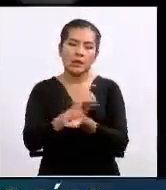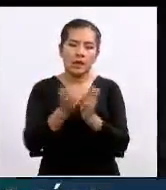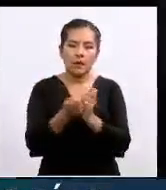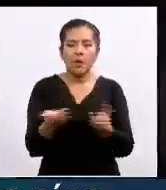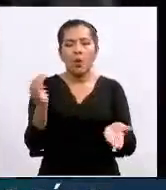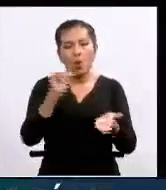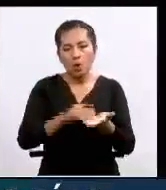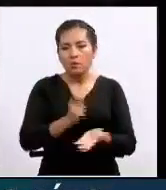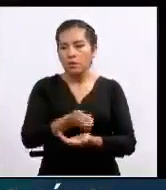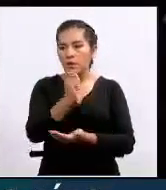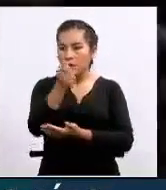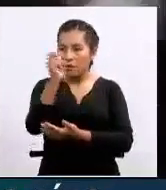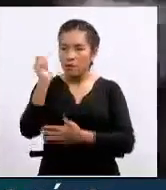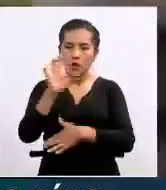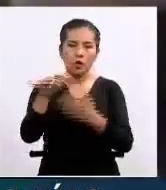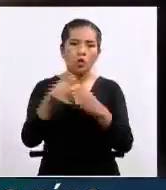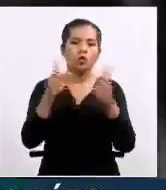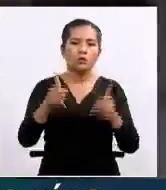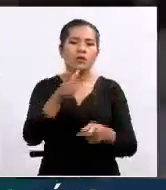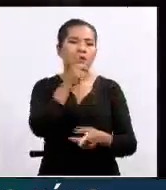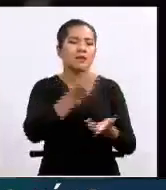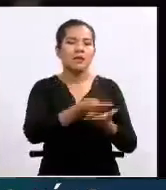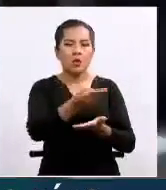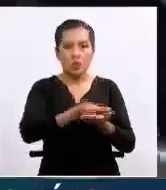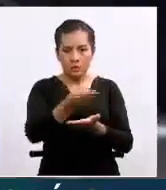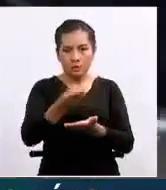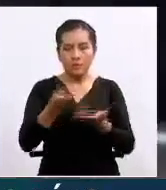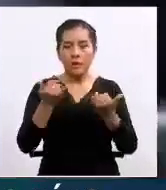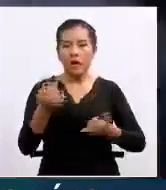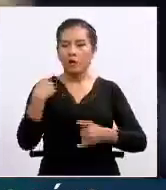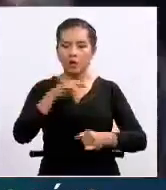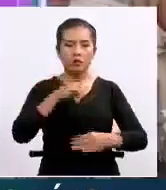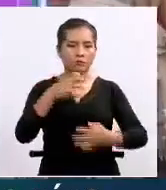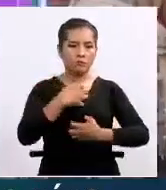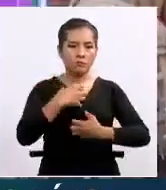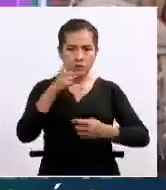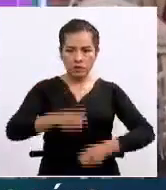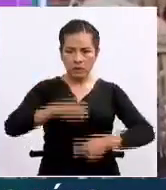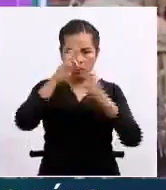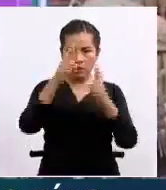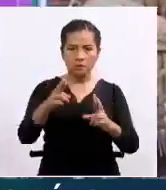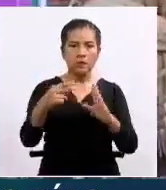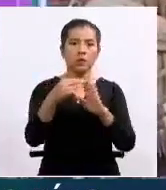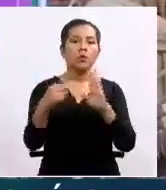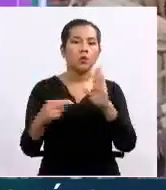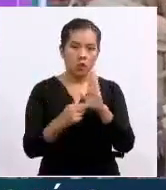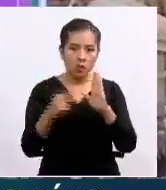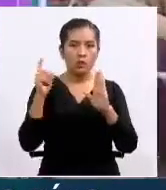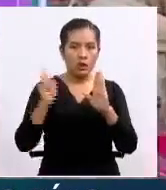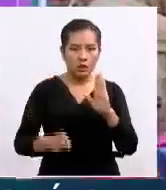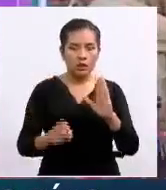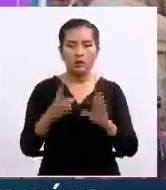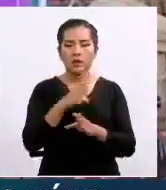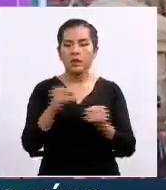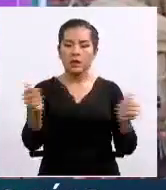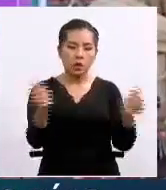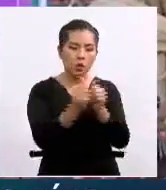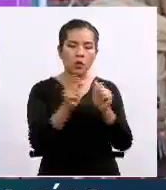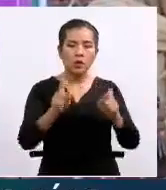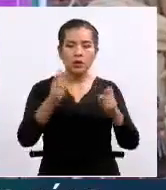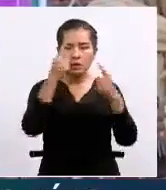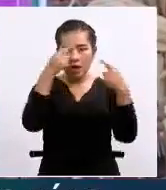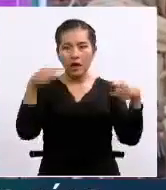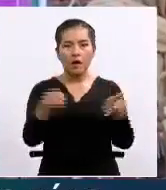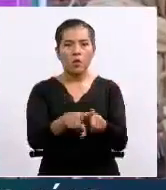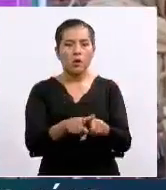y consumidores. Entonces, vamos a exigir nosotros que se cumpla esas cláusulas y que haya un acuerdo entre el